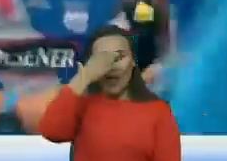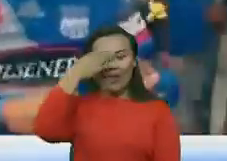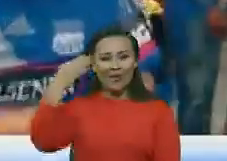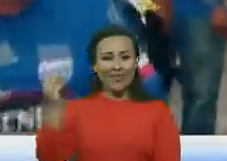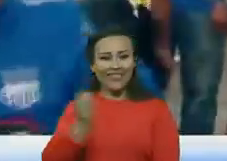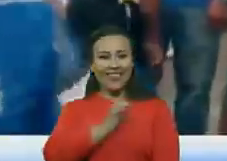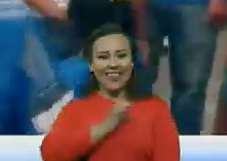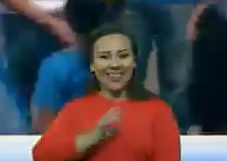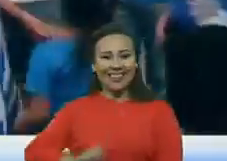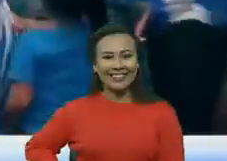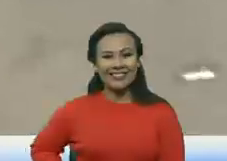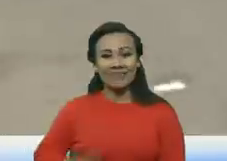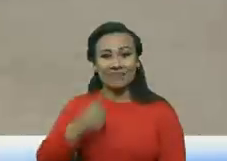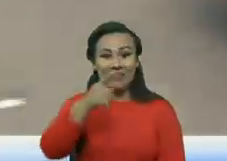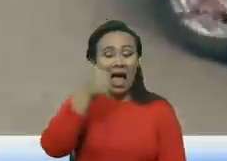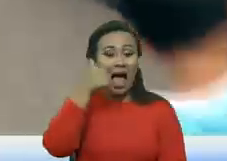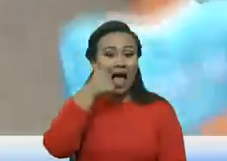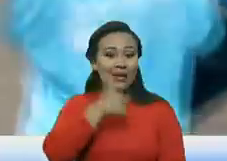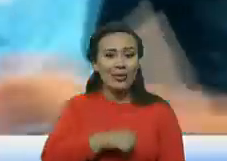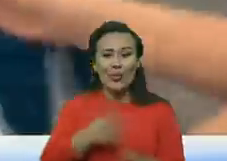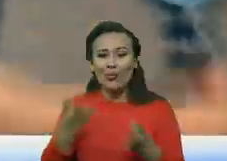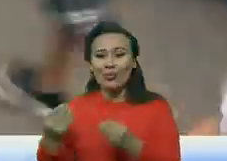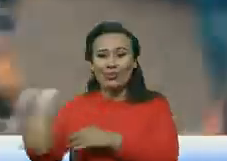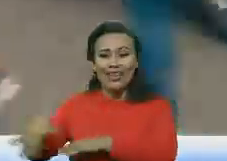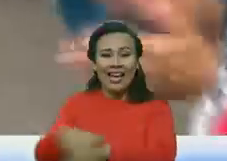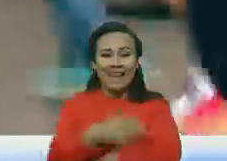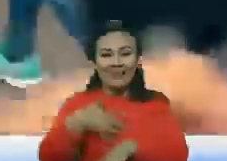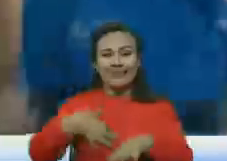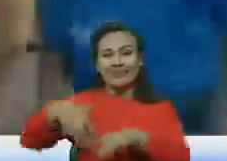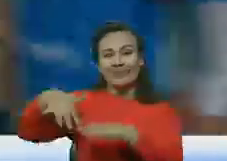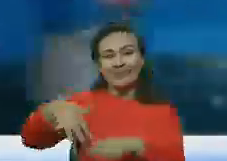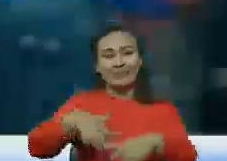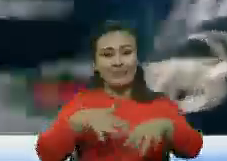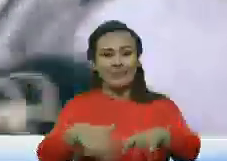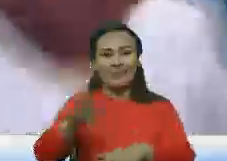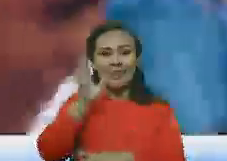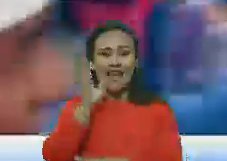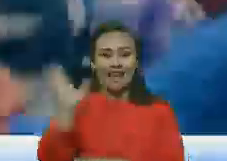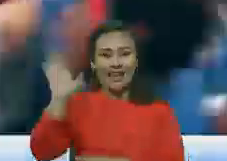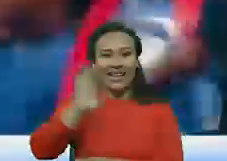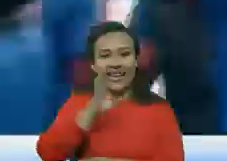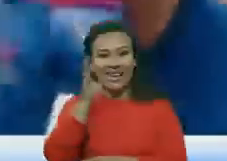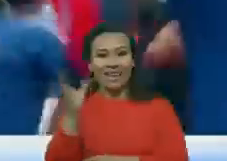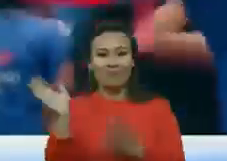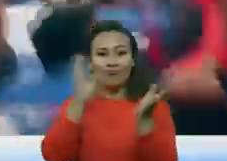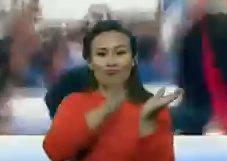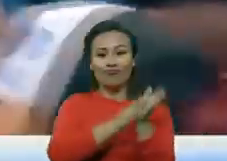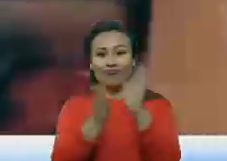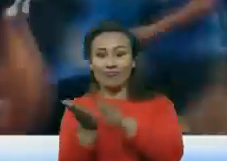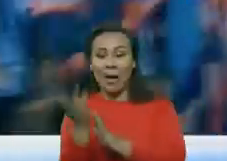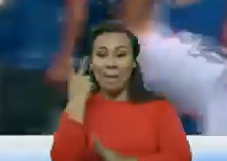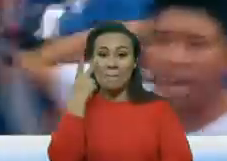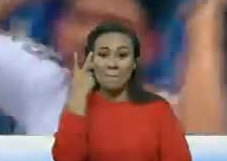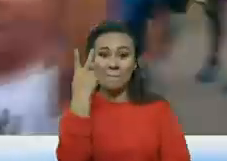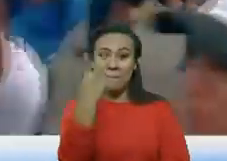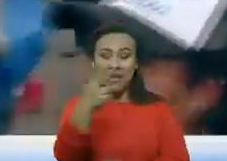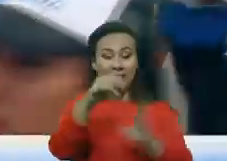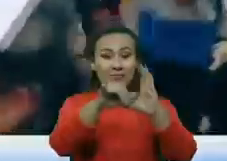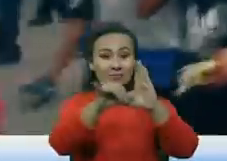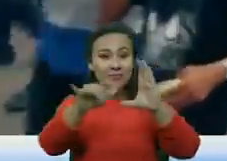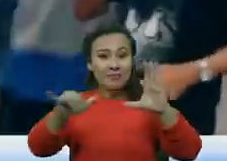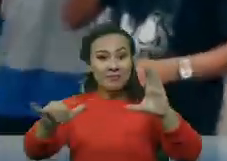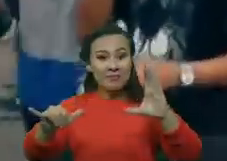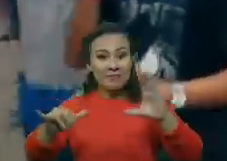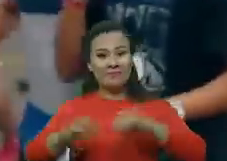Santa Elena se vistió de azul. Los fanáticos hicieron que esta fiesta sea celebrada a lo grande. Desde la provincia de Santa Elena,